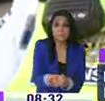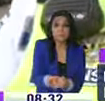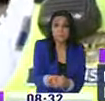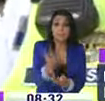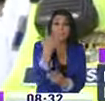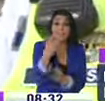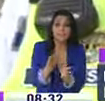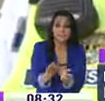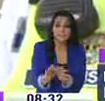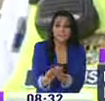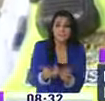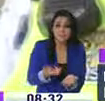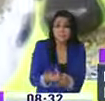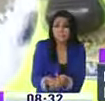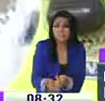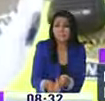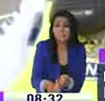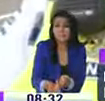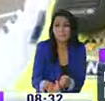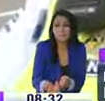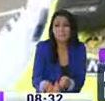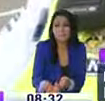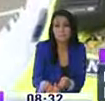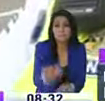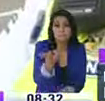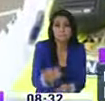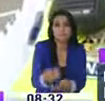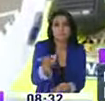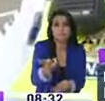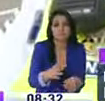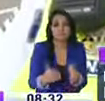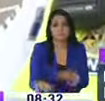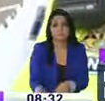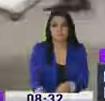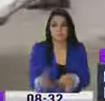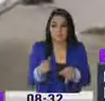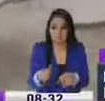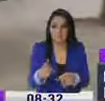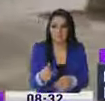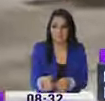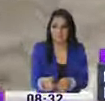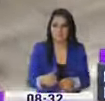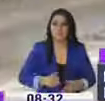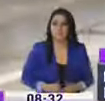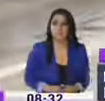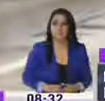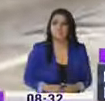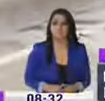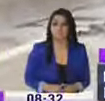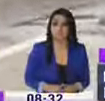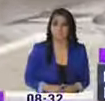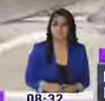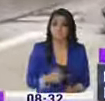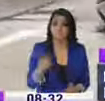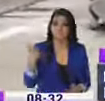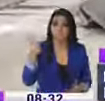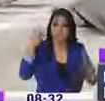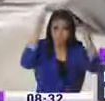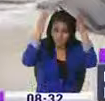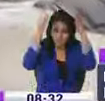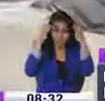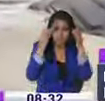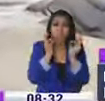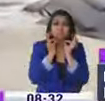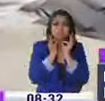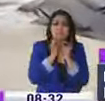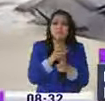15 metros aproximadamente, donde él se estrella y fallece en el lugar. La víctima sí viajaba con casco de protección,